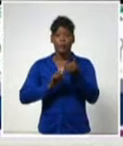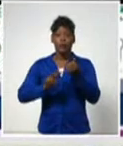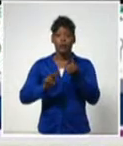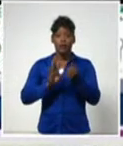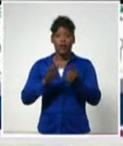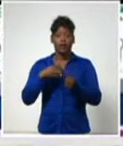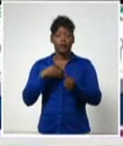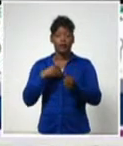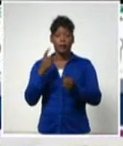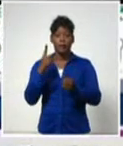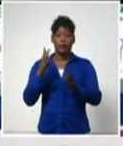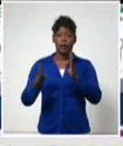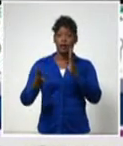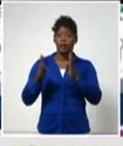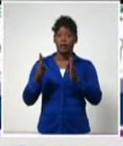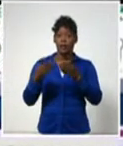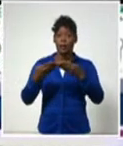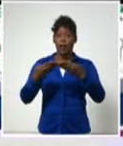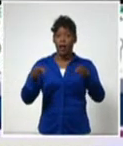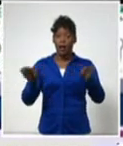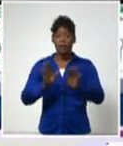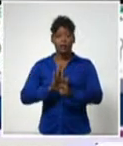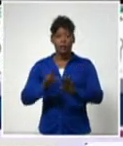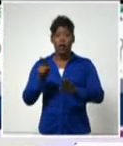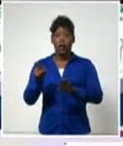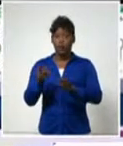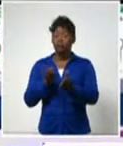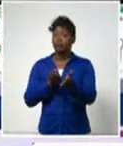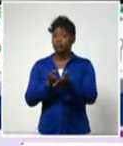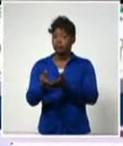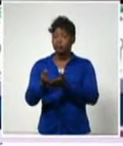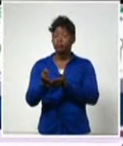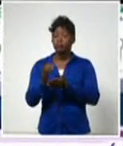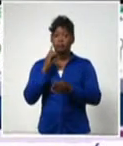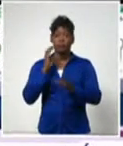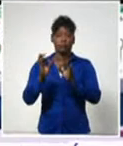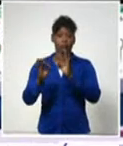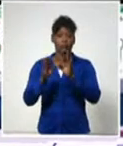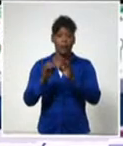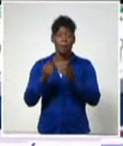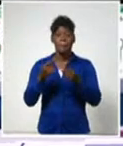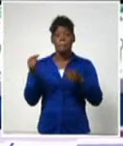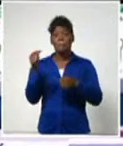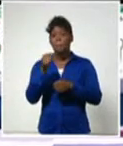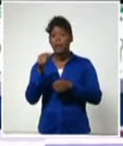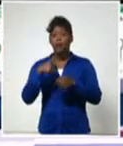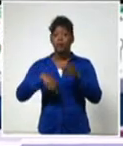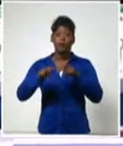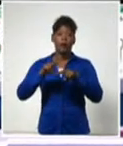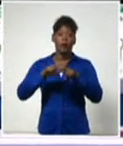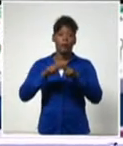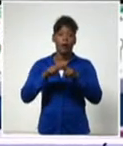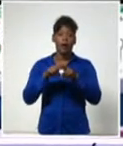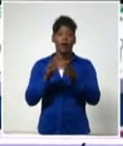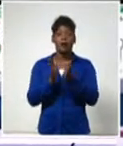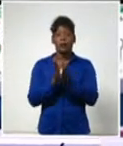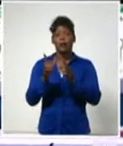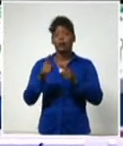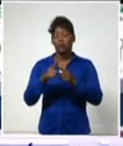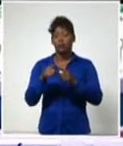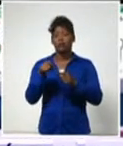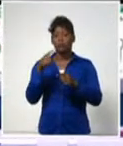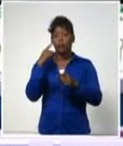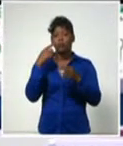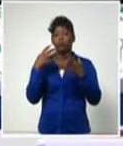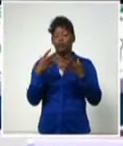medidas recuperativas post-COVID-19, excepto en La Habana y Matanzas. Por tanto, alertó de la importancia de